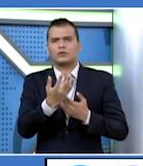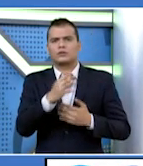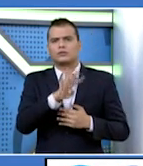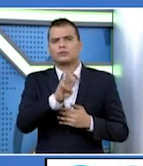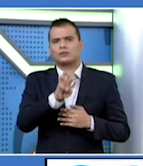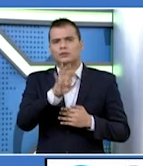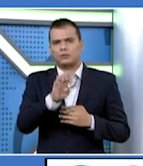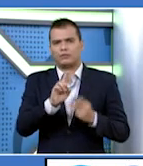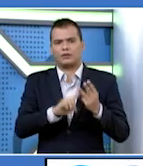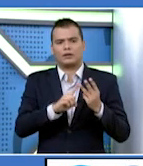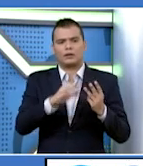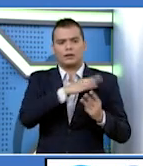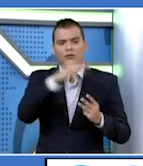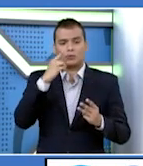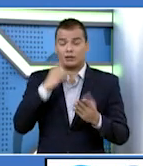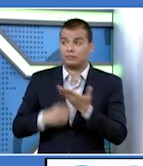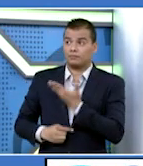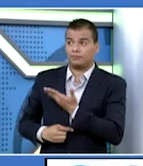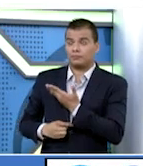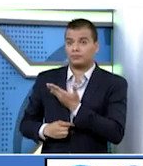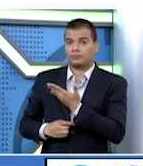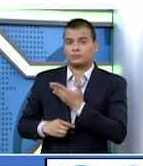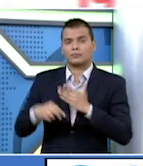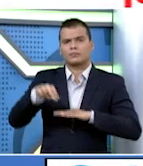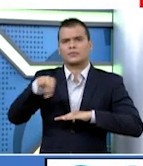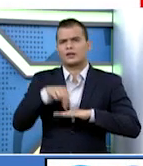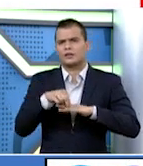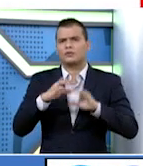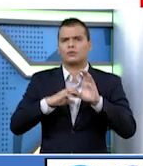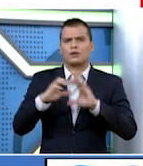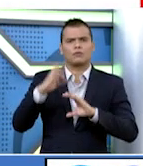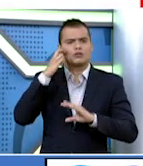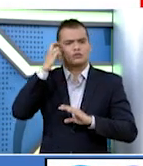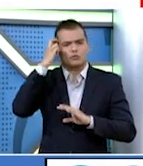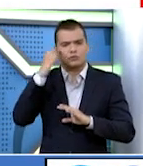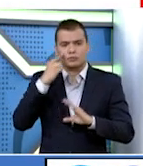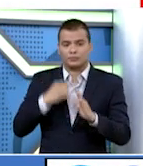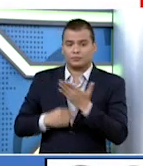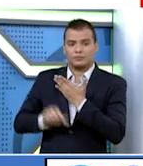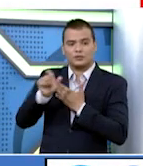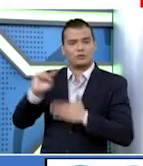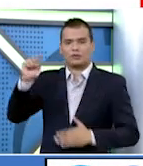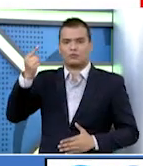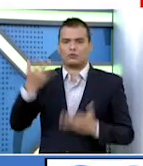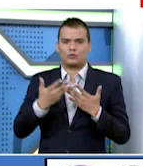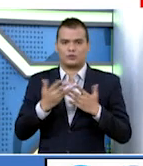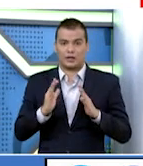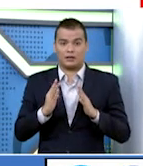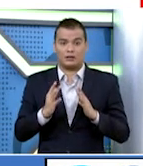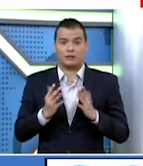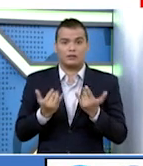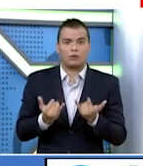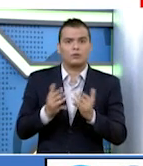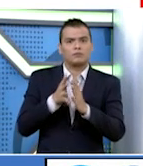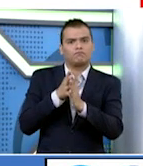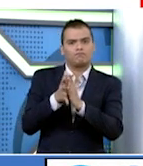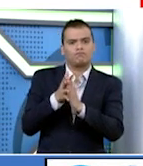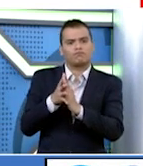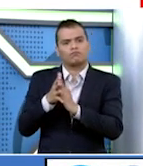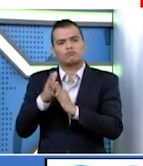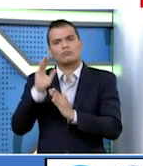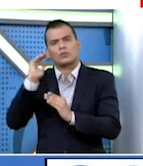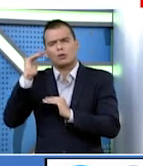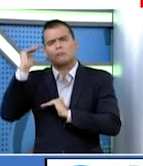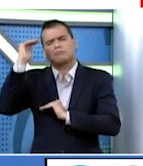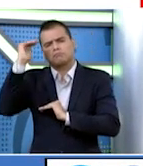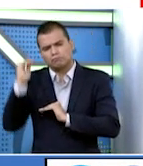Antioquia 260, Nariño 38, Cauca 19 y Chocó reporta su primer caso. En este reporte se observa una leve disminución de